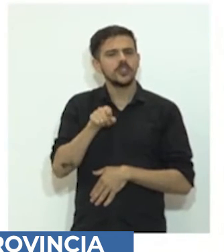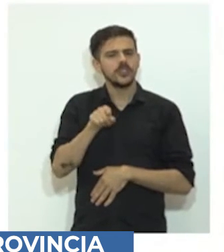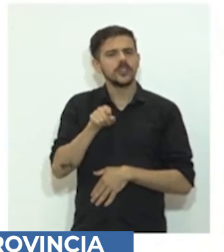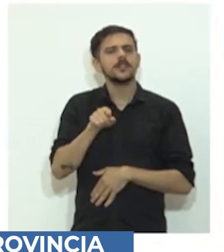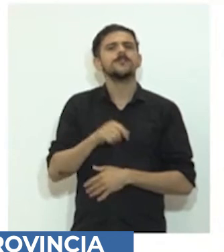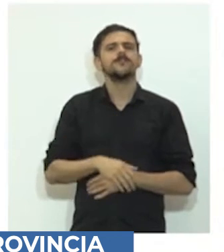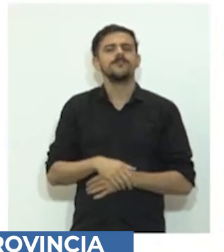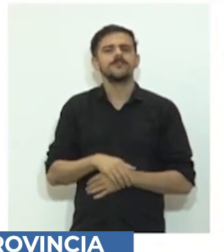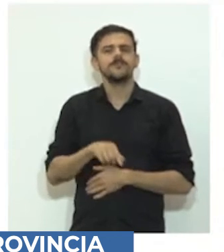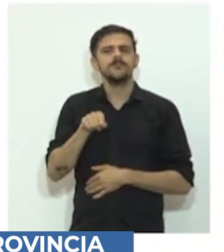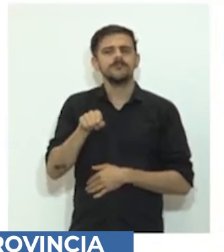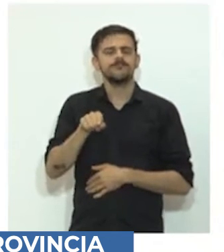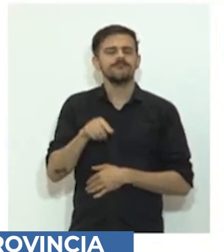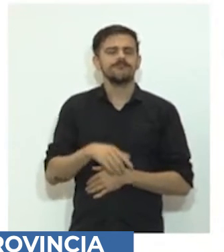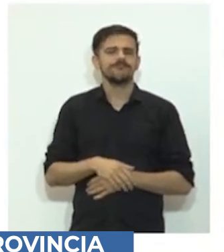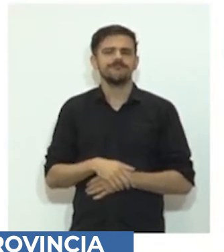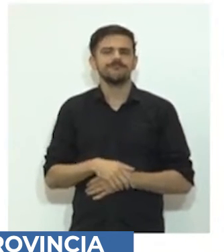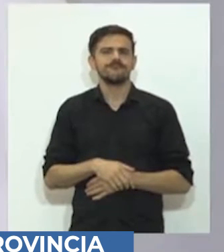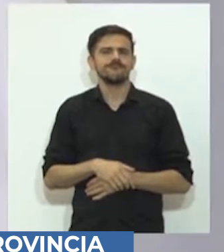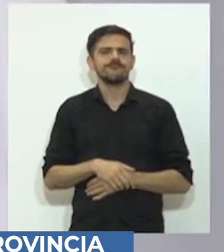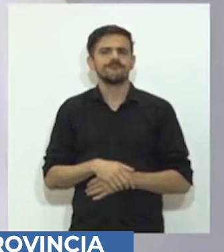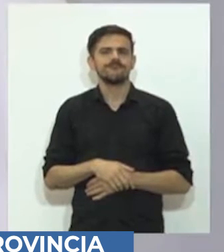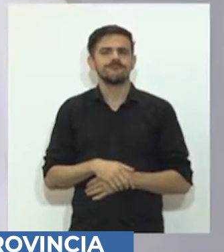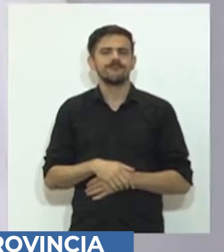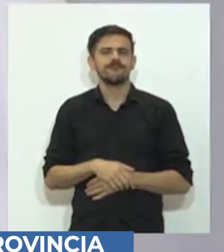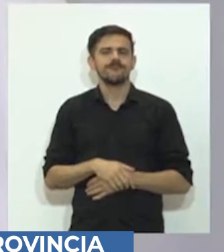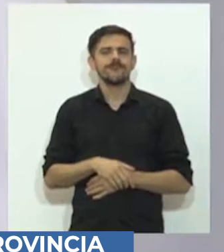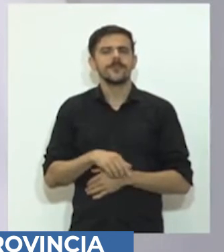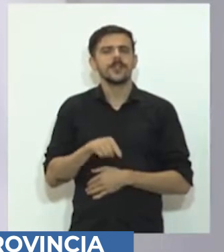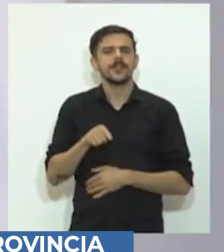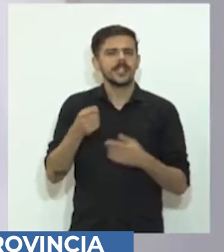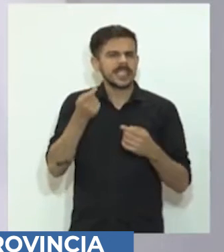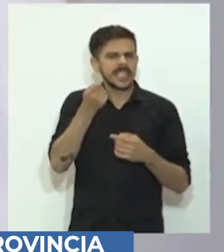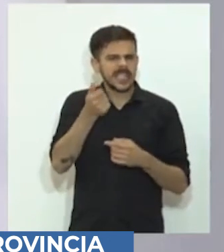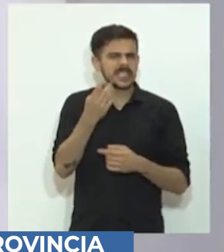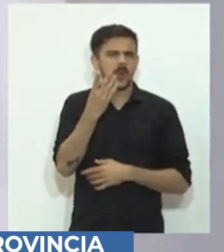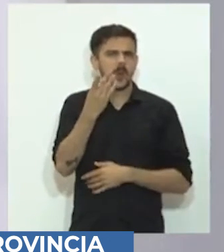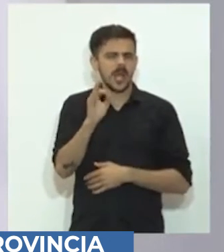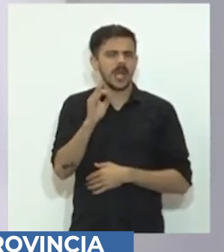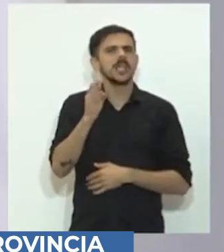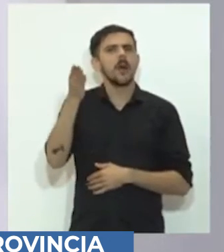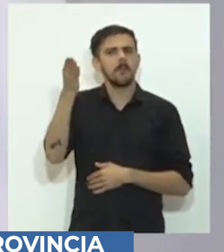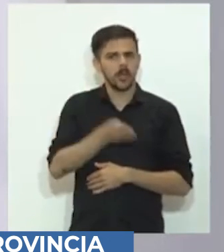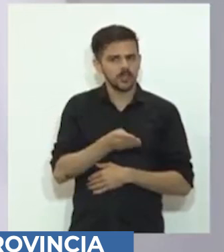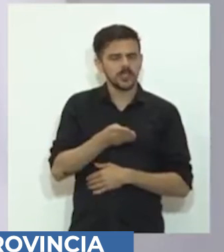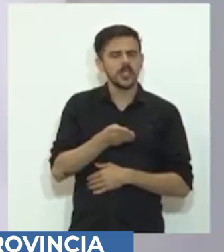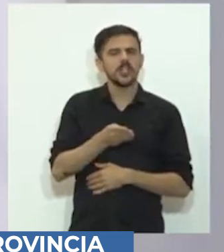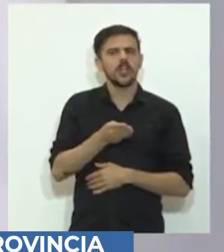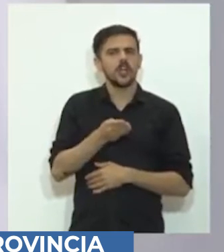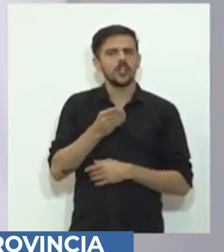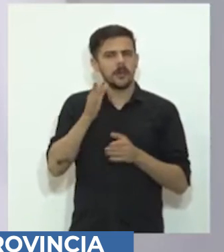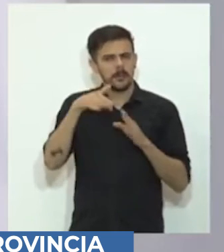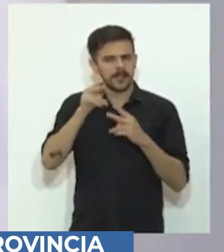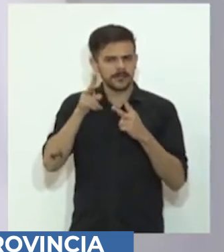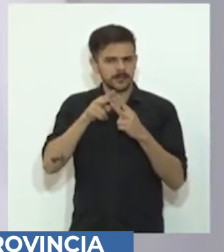variantes de interés llegando casi al 40% de estas variantes la variante más